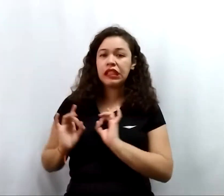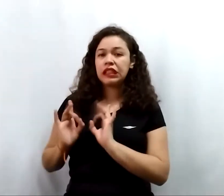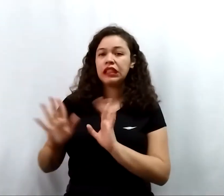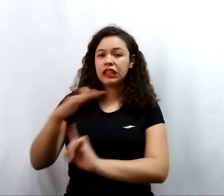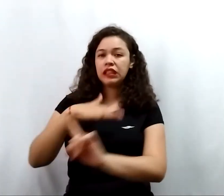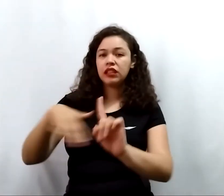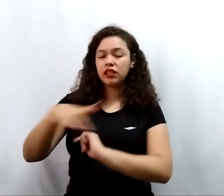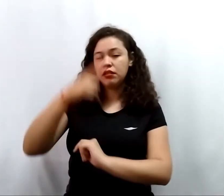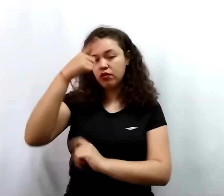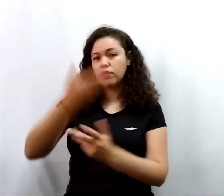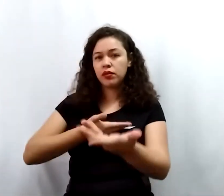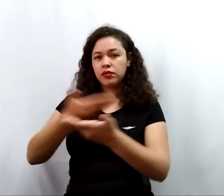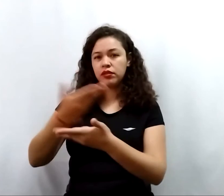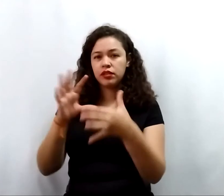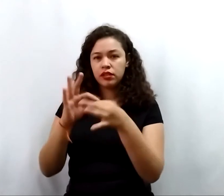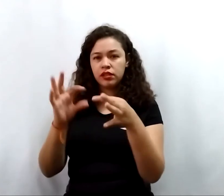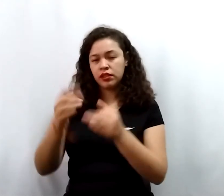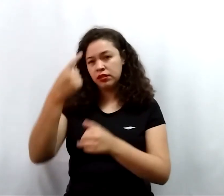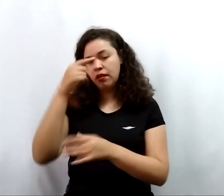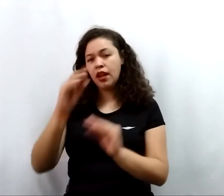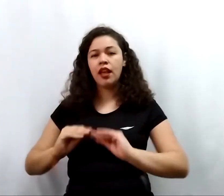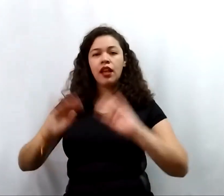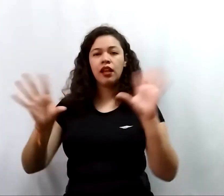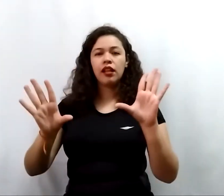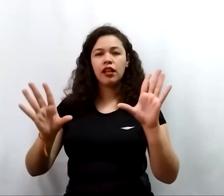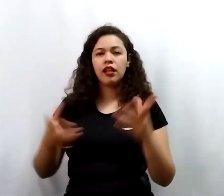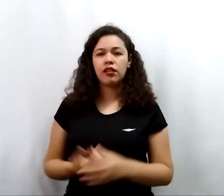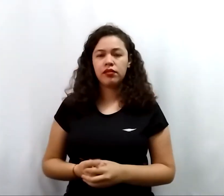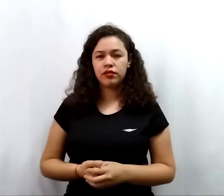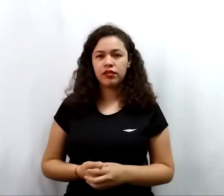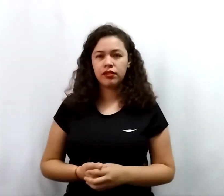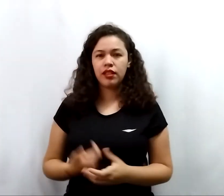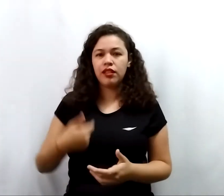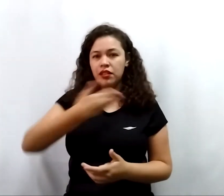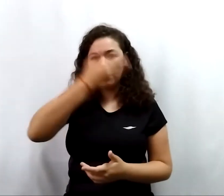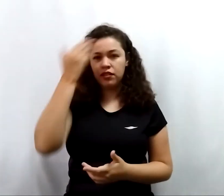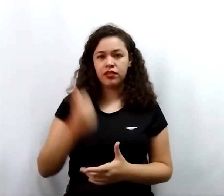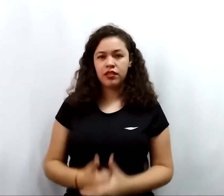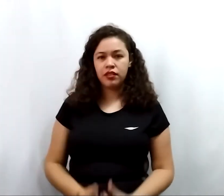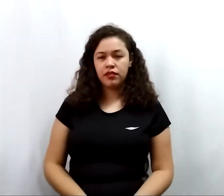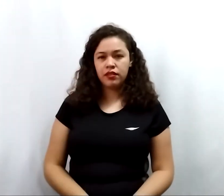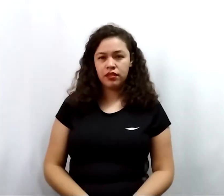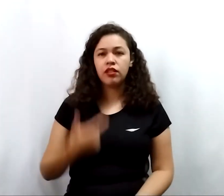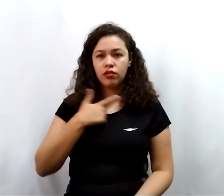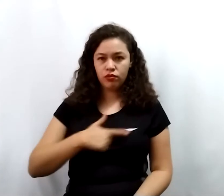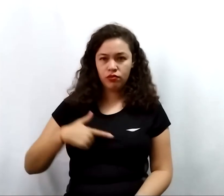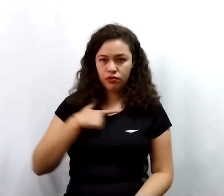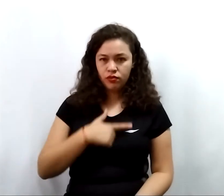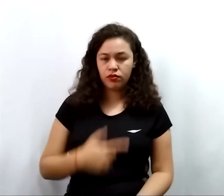para que quede claro, no sé. Sí, con mucho gusto. Primero